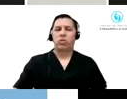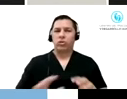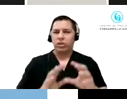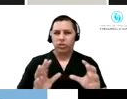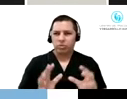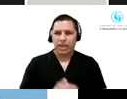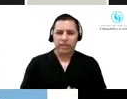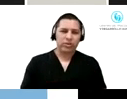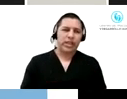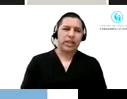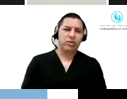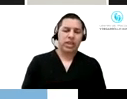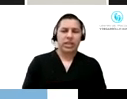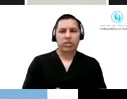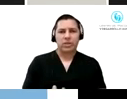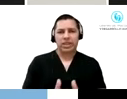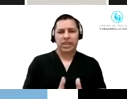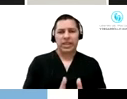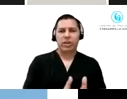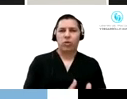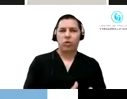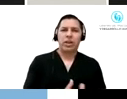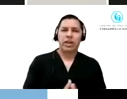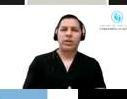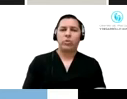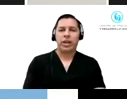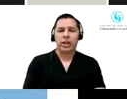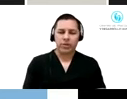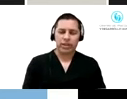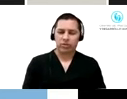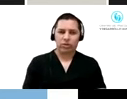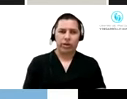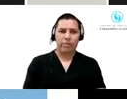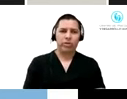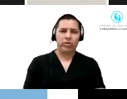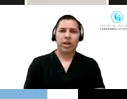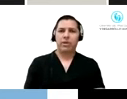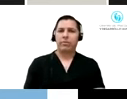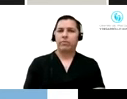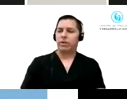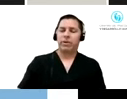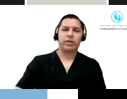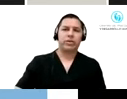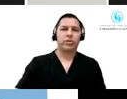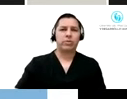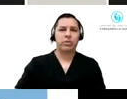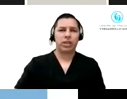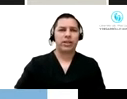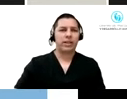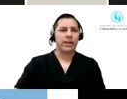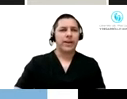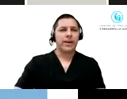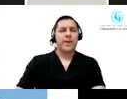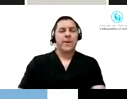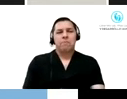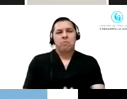repaso por conceptos básicos de género, ya les comenté el de economía del cuidado, que no lo había puesto acá, pero me pareció